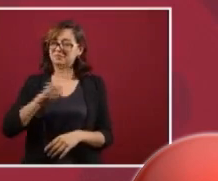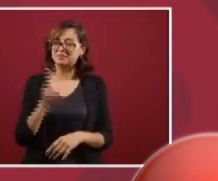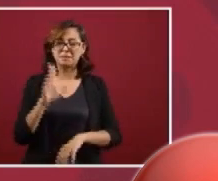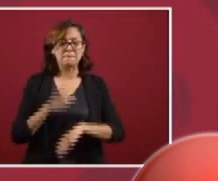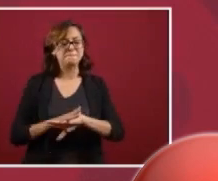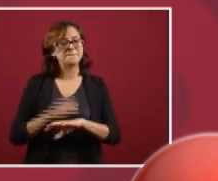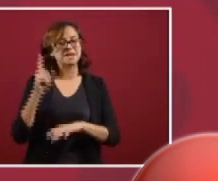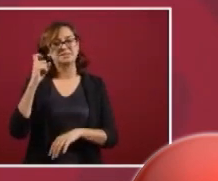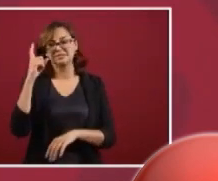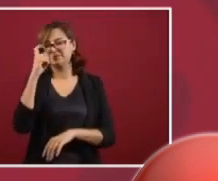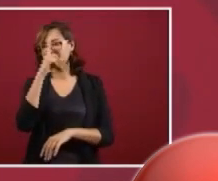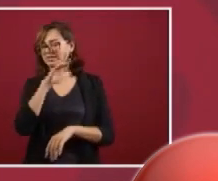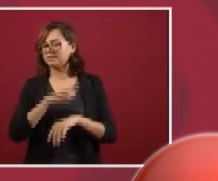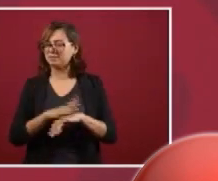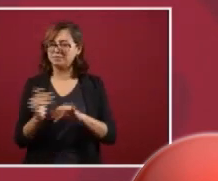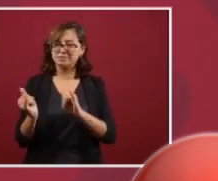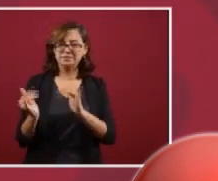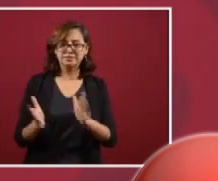más complicado